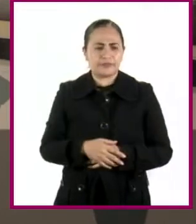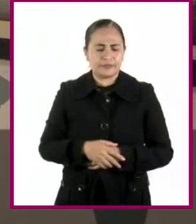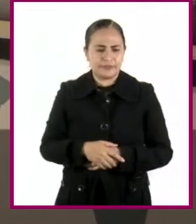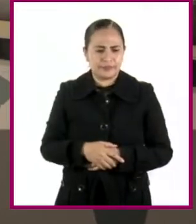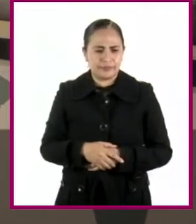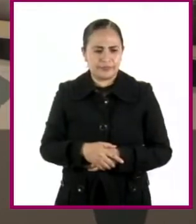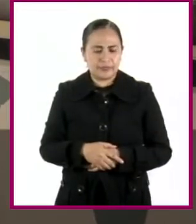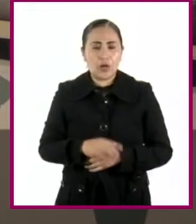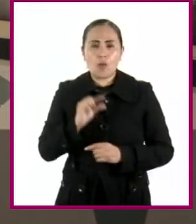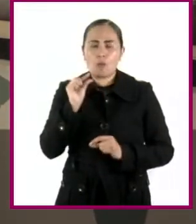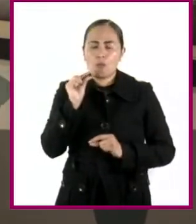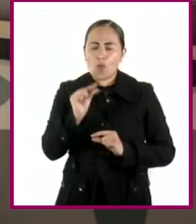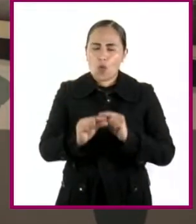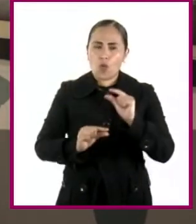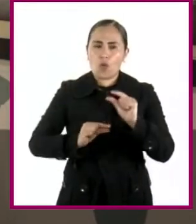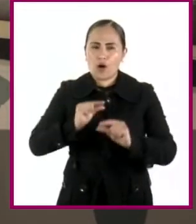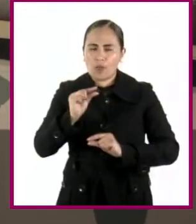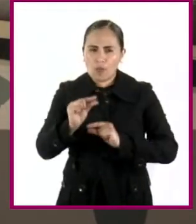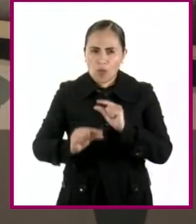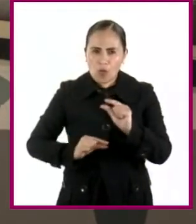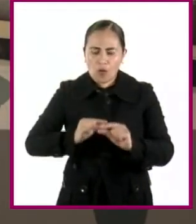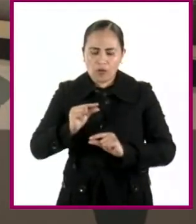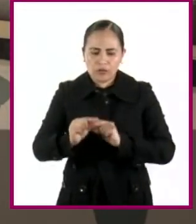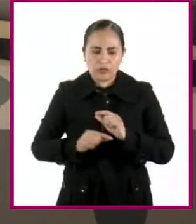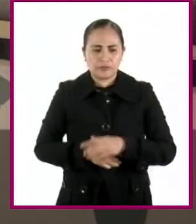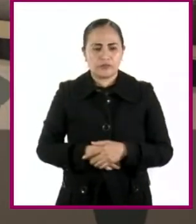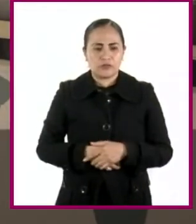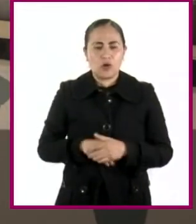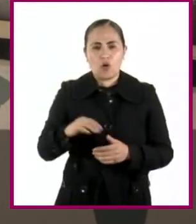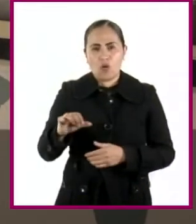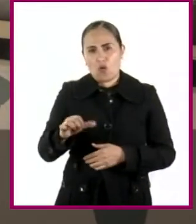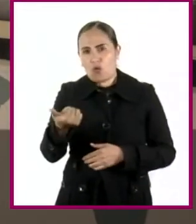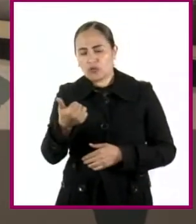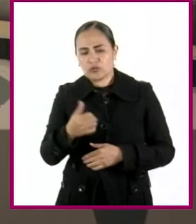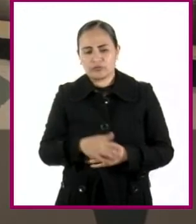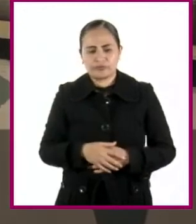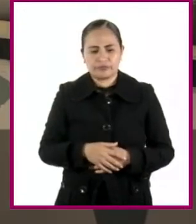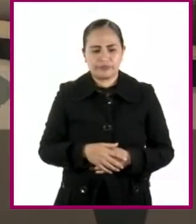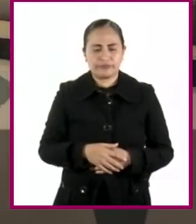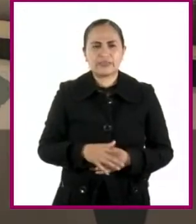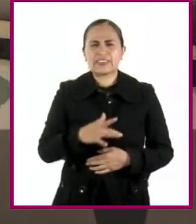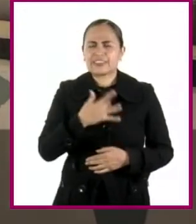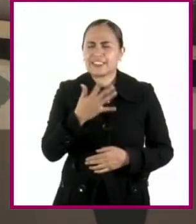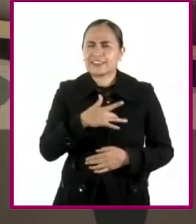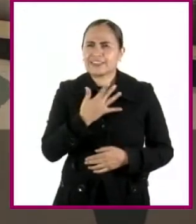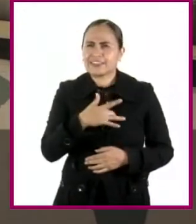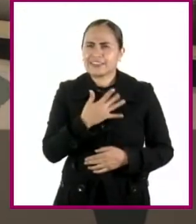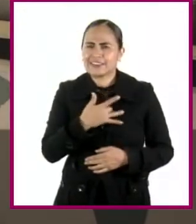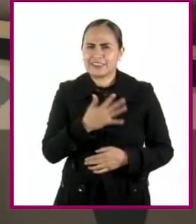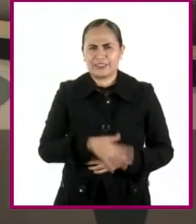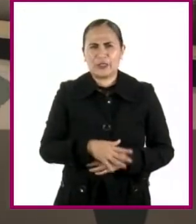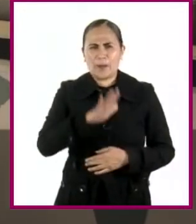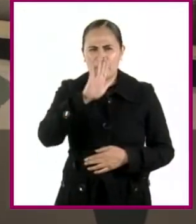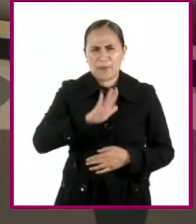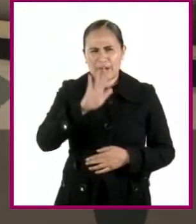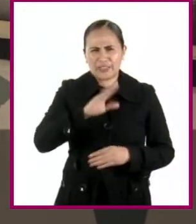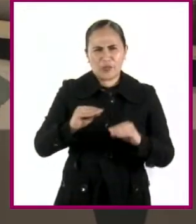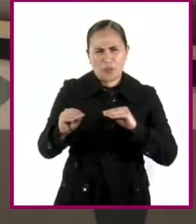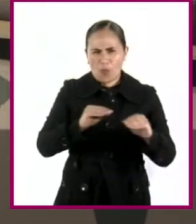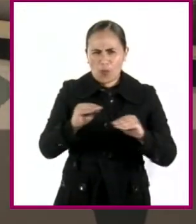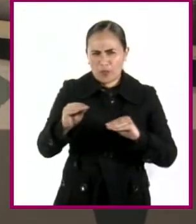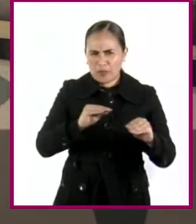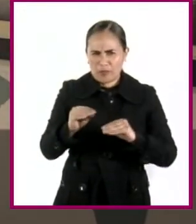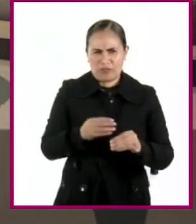Y poco a poco nos soltáramos e hiciéramos otros, como nos fuéramos sintiendo. Primero parecían movimientos